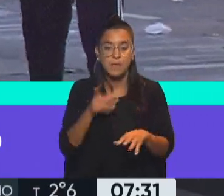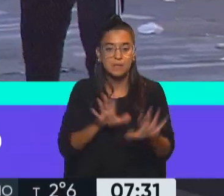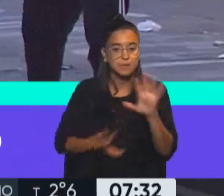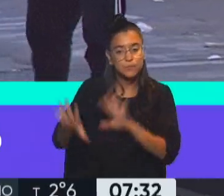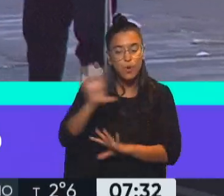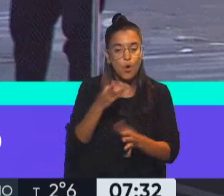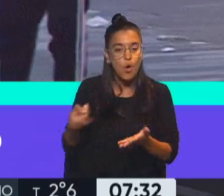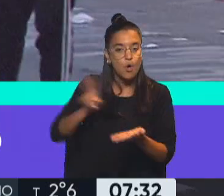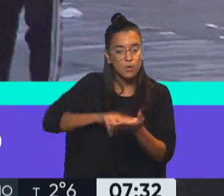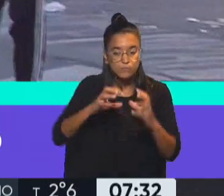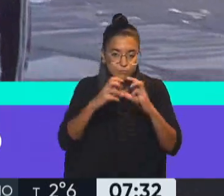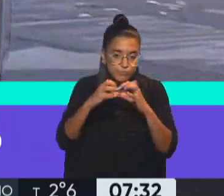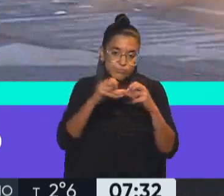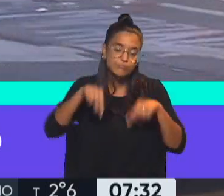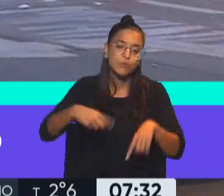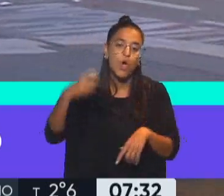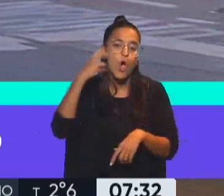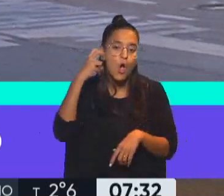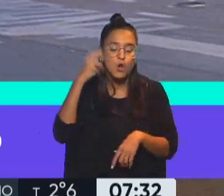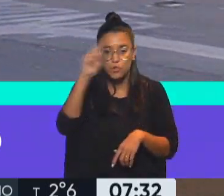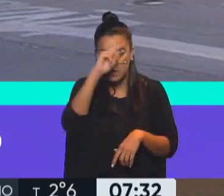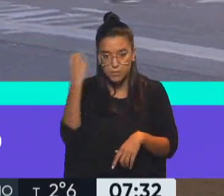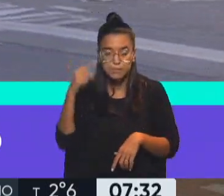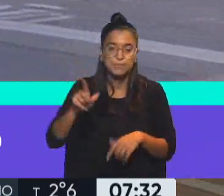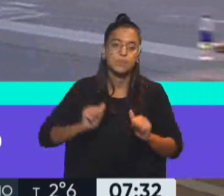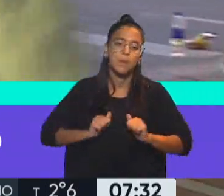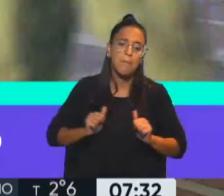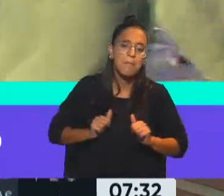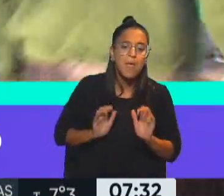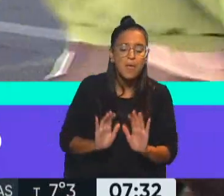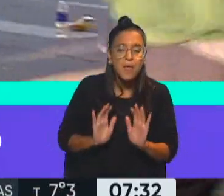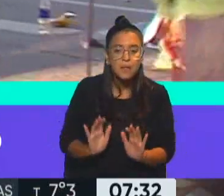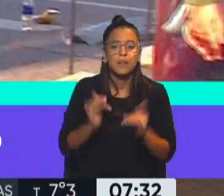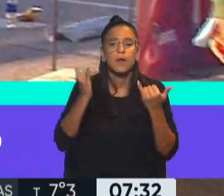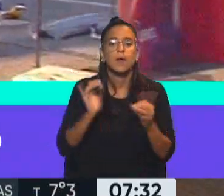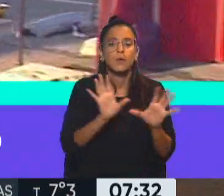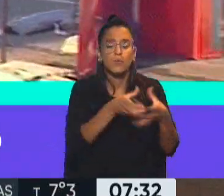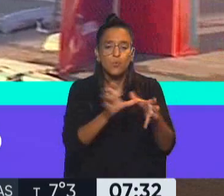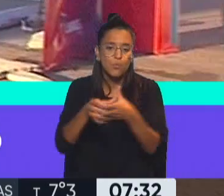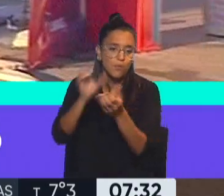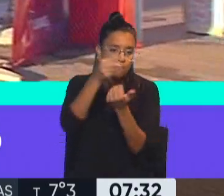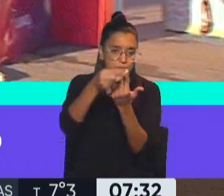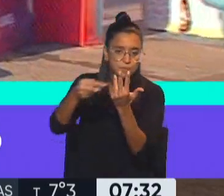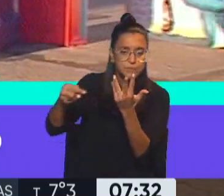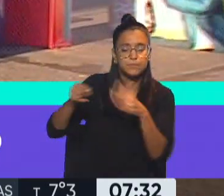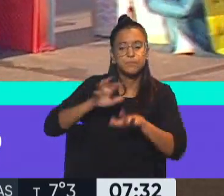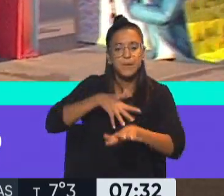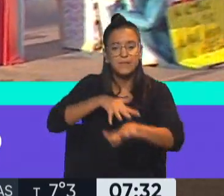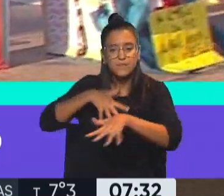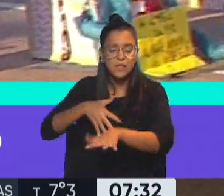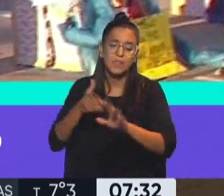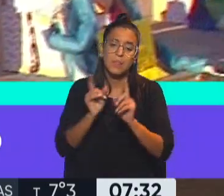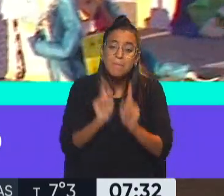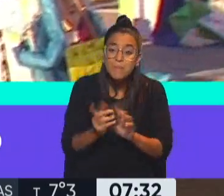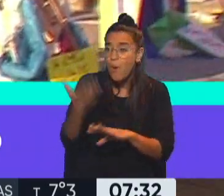nuevamente el tratamiento aquí en el congreso nacional expectativa y superlativa los distintos grupos fíjense los manifestantes que están desde la jornada